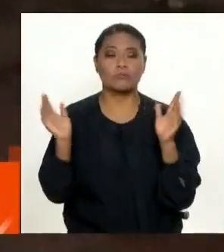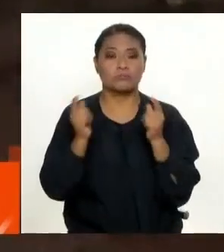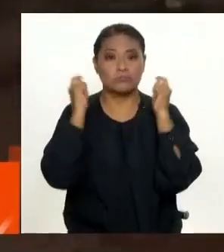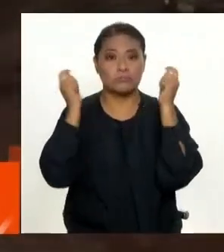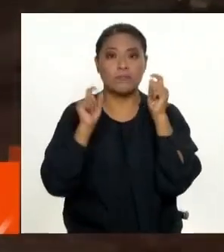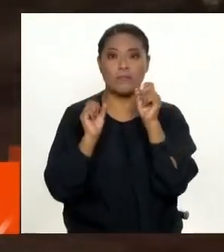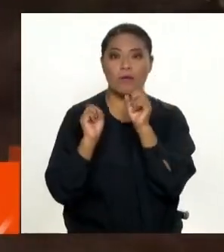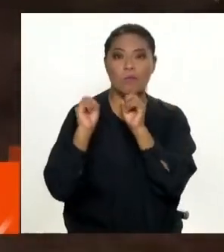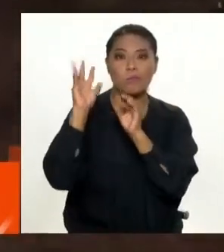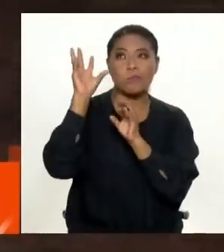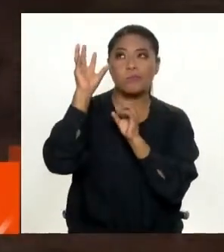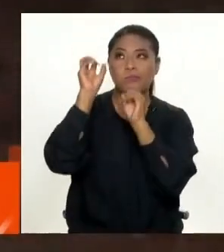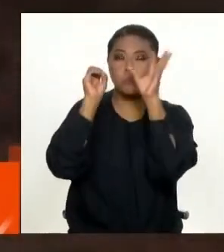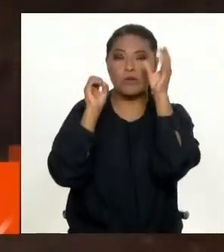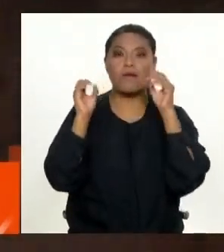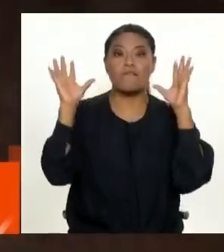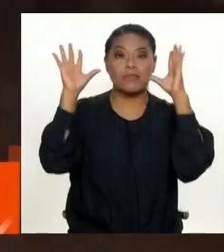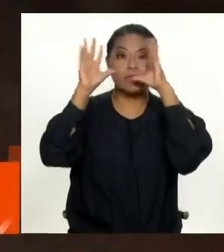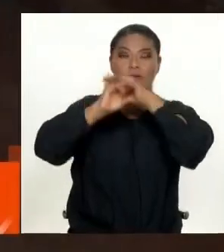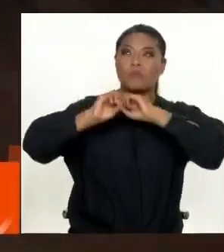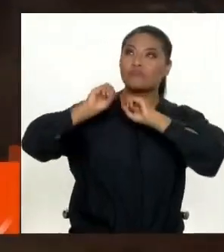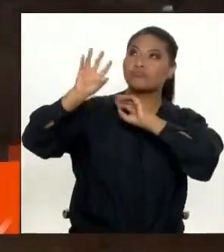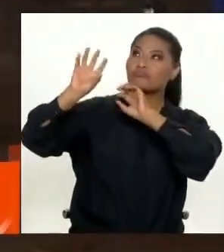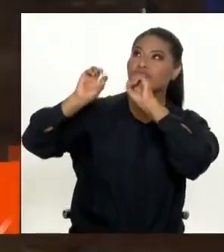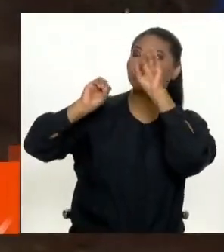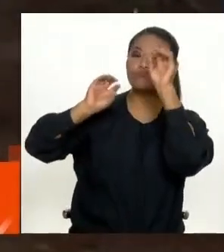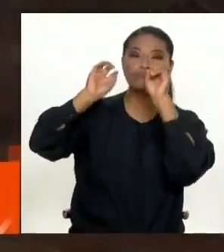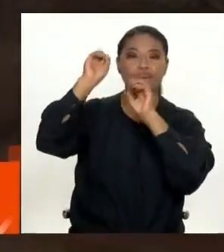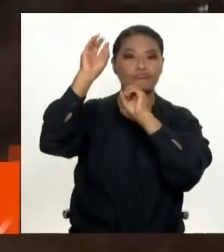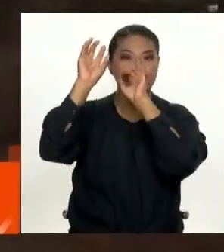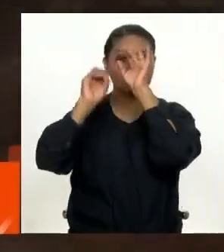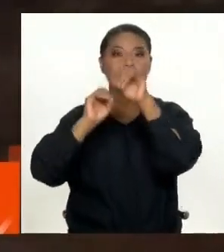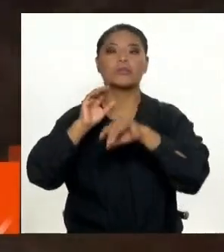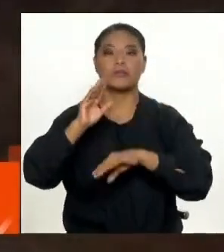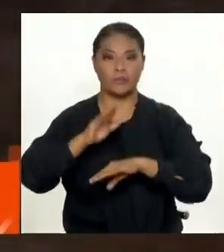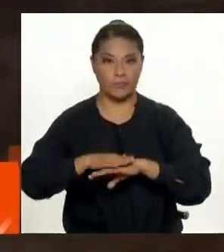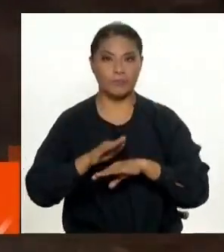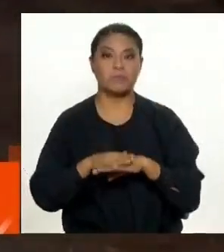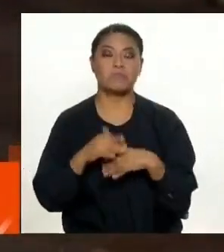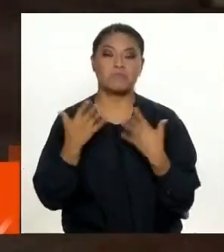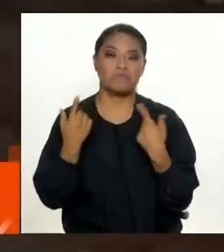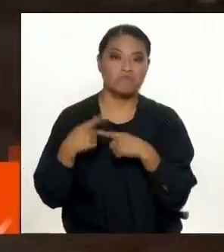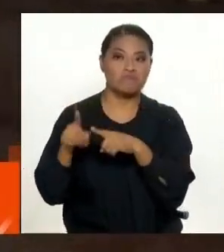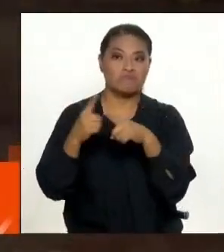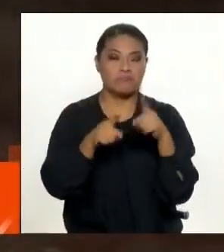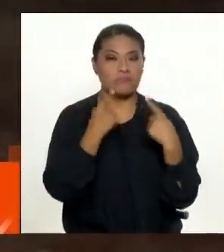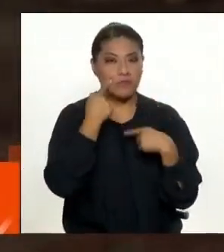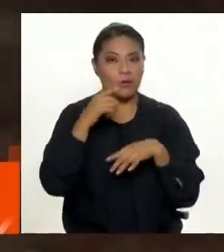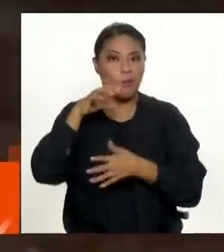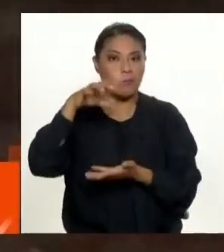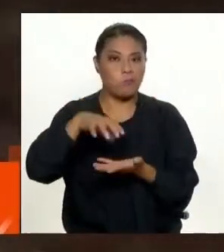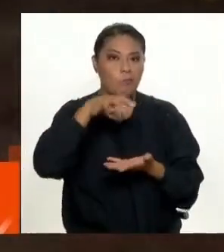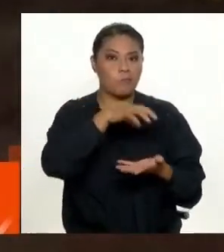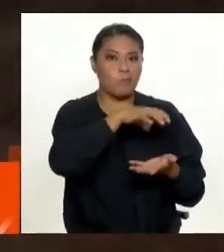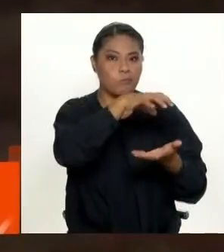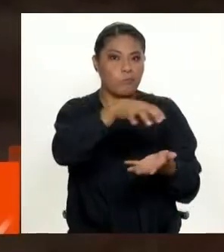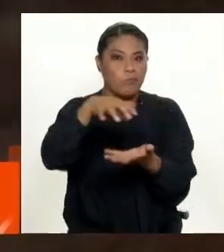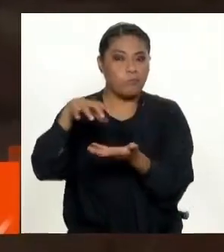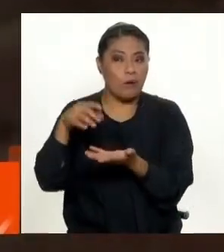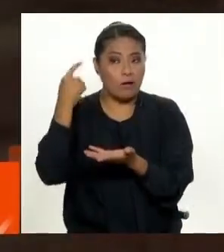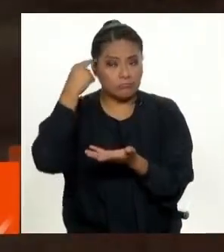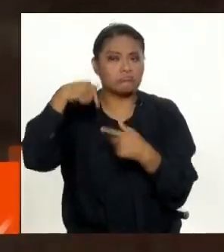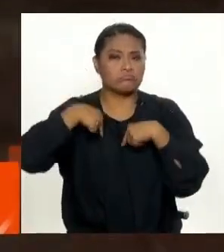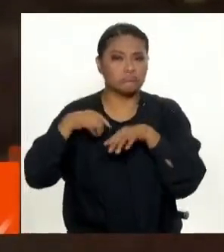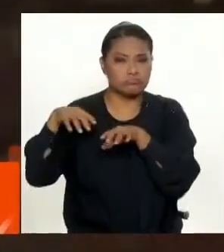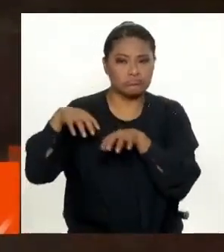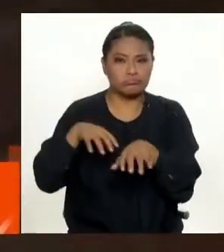fuegos artificiales. Vemos que continúa ese despliegue por parte de diversas instituciones, diversos sectores, ministerios. En